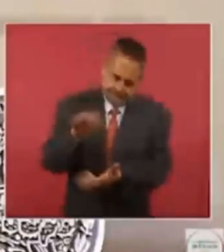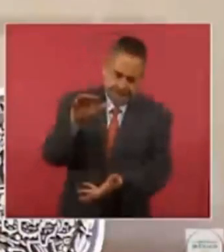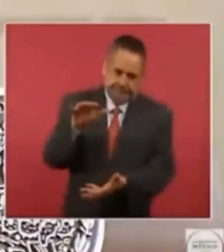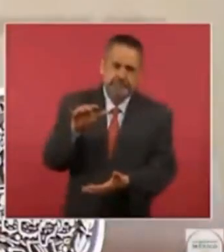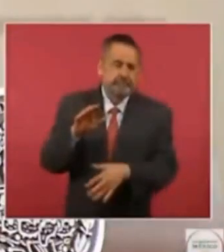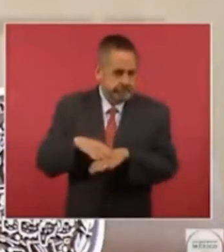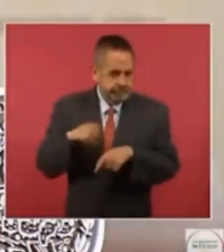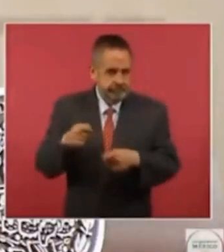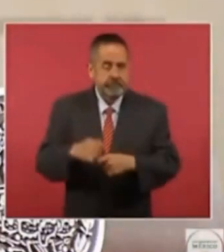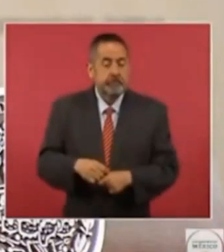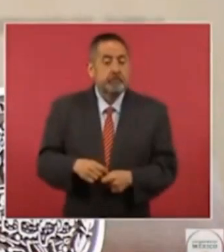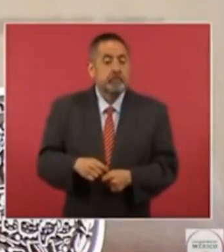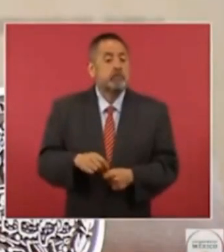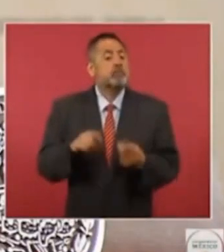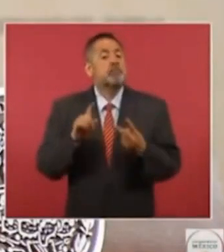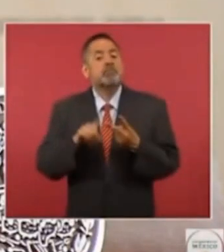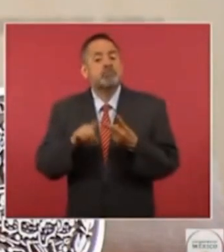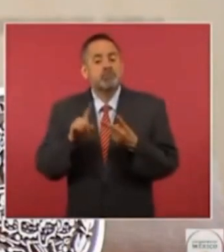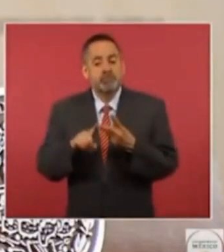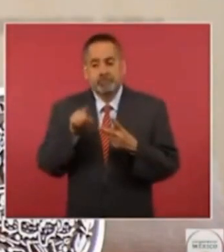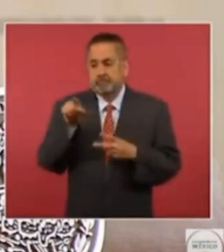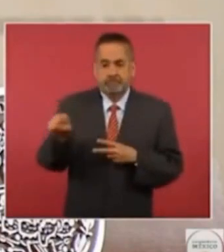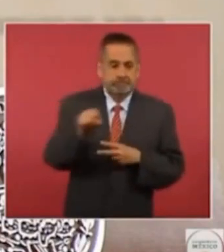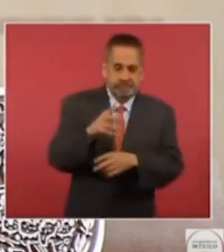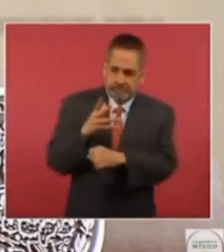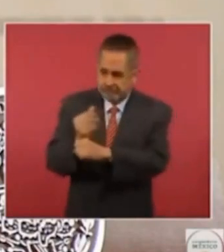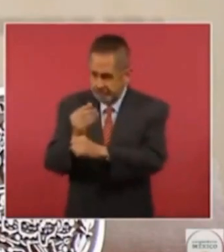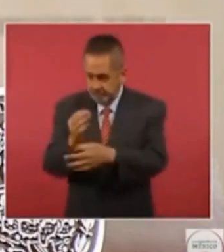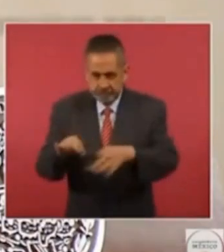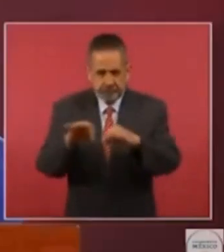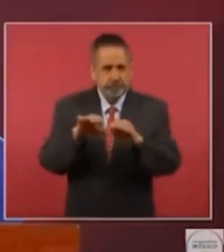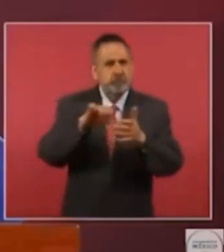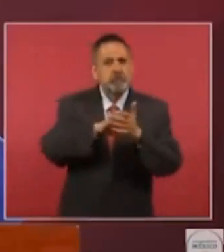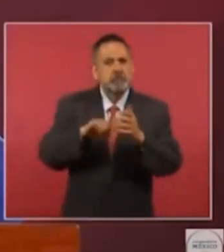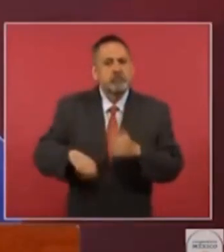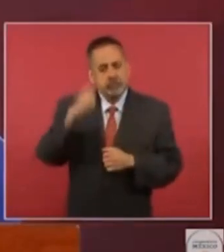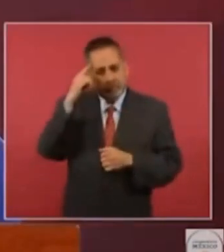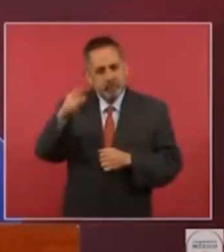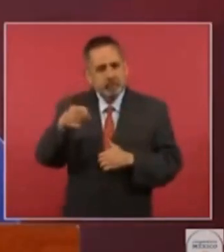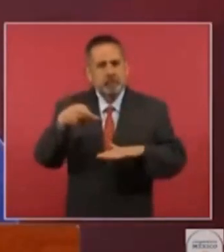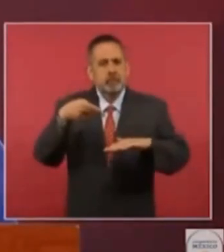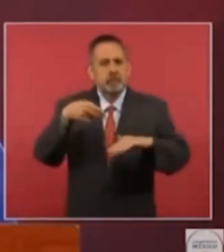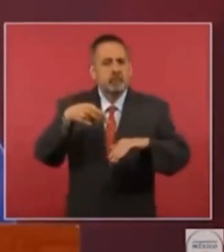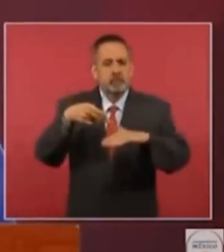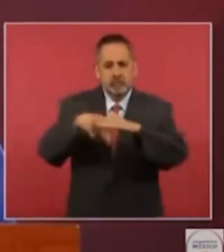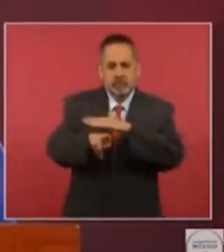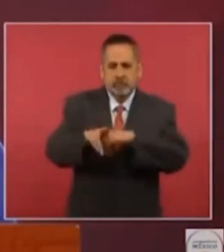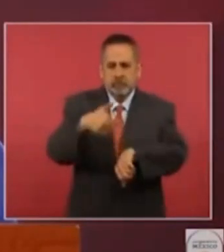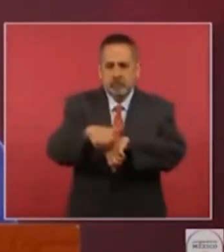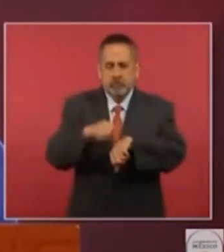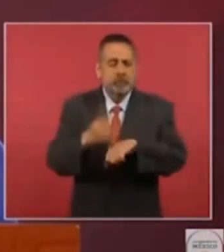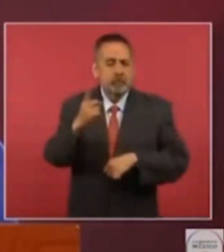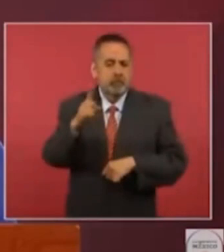muy importantes en el metro. La primera es la completa rehabilitación de la línea 1 del metro. Se